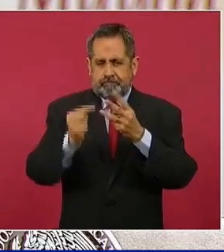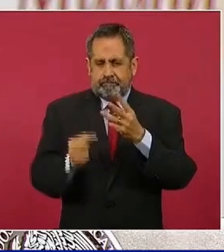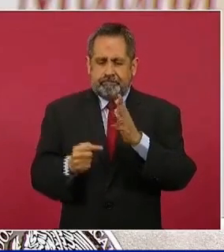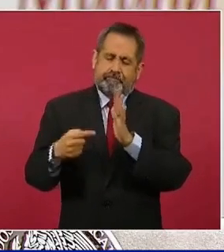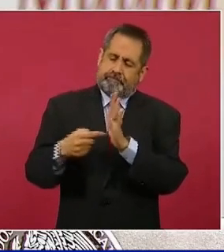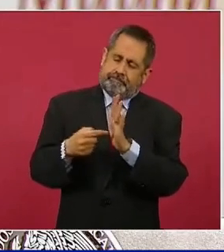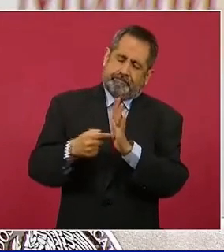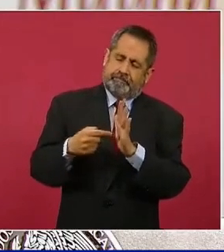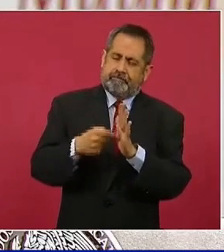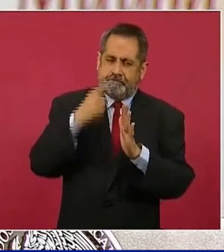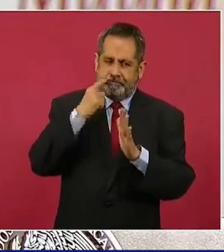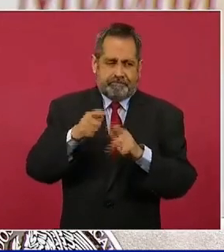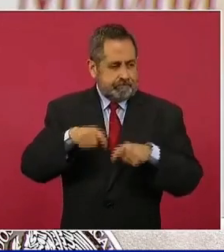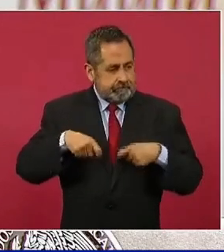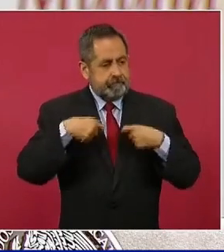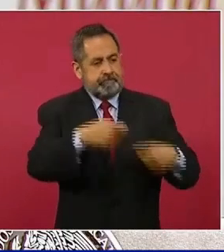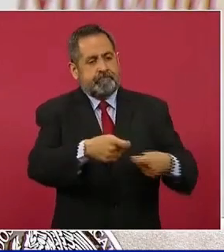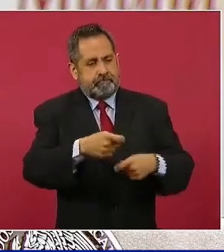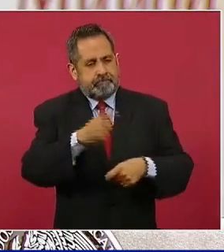constitucionales para ocupar